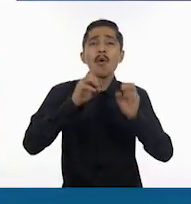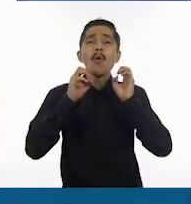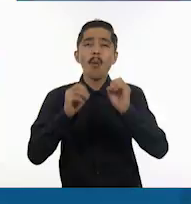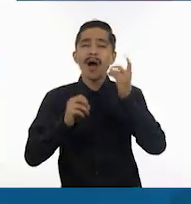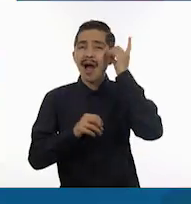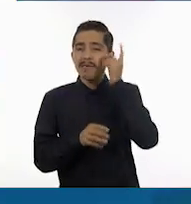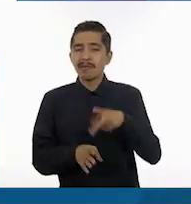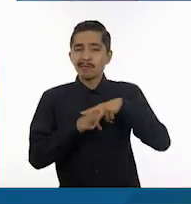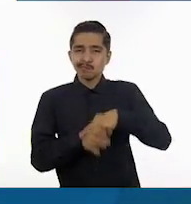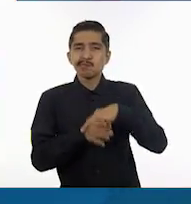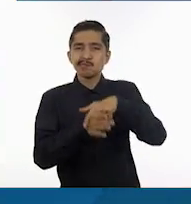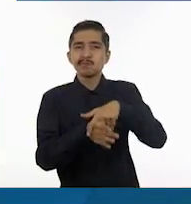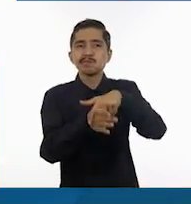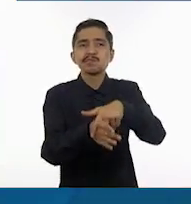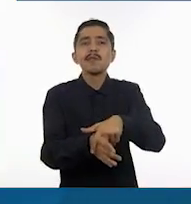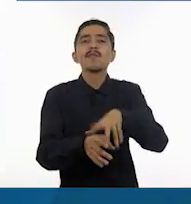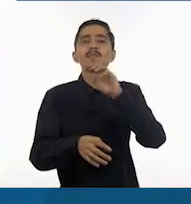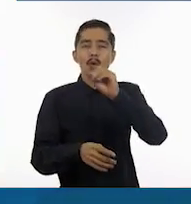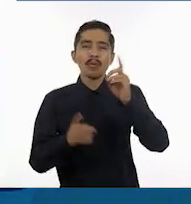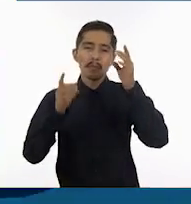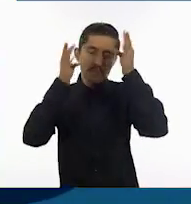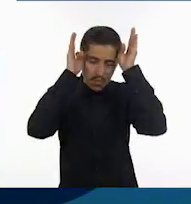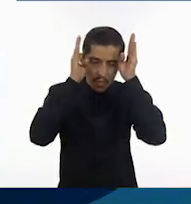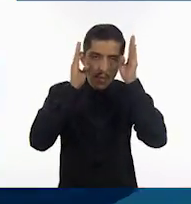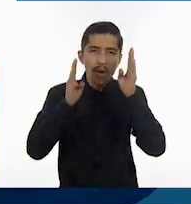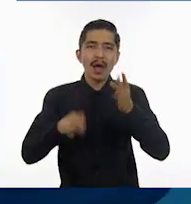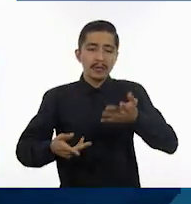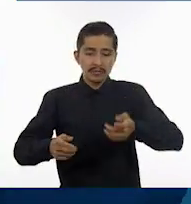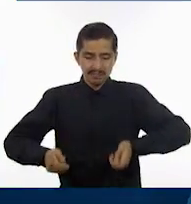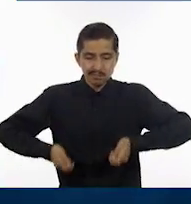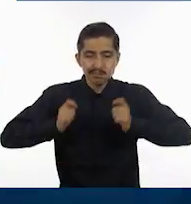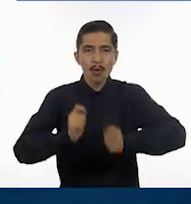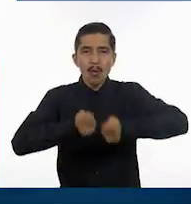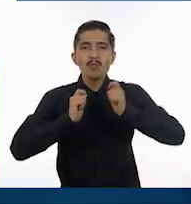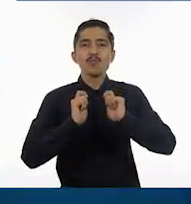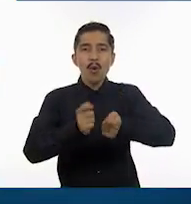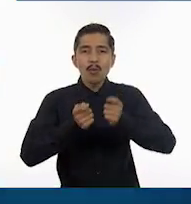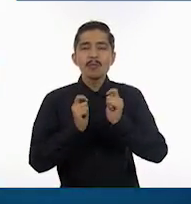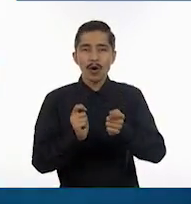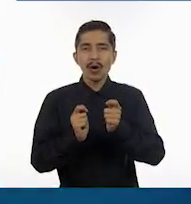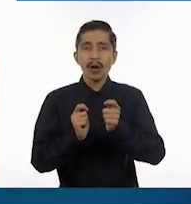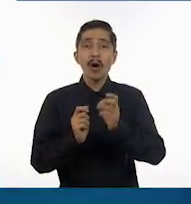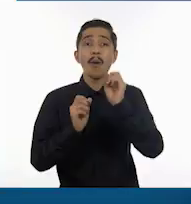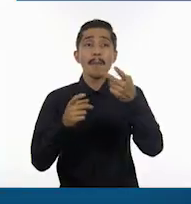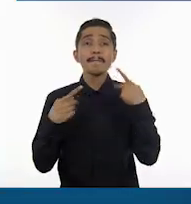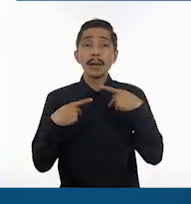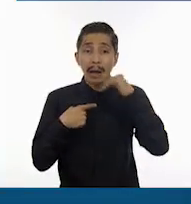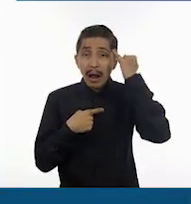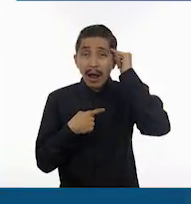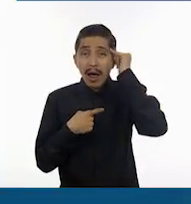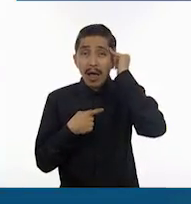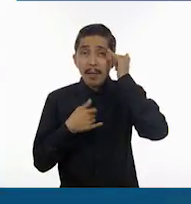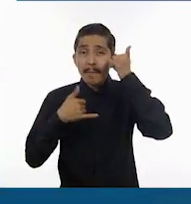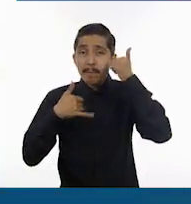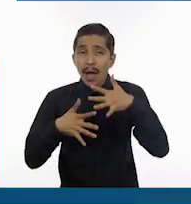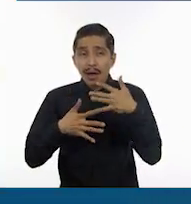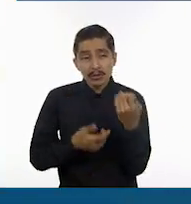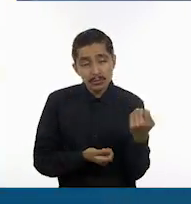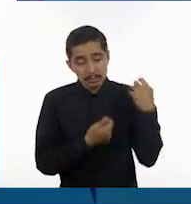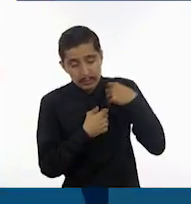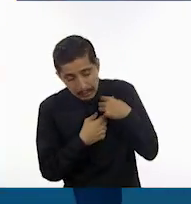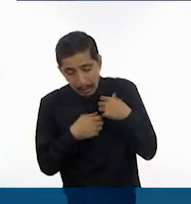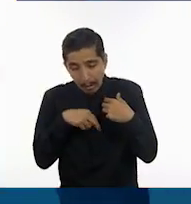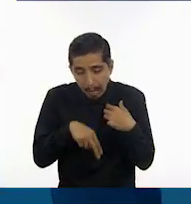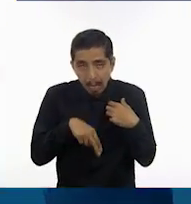en diligencias tiradas por mulas, sillas de mano o incluso en las espaldas de cargadores indígenas, como era costumbre